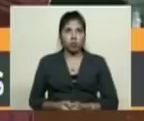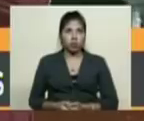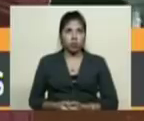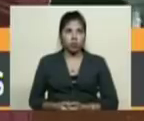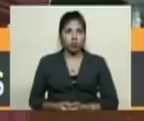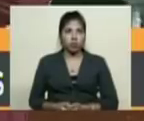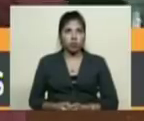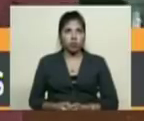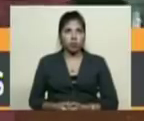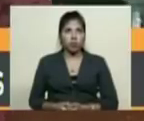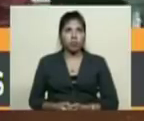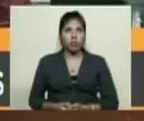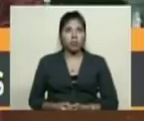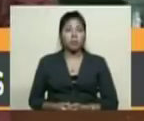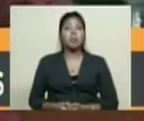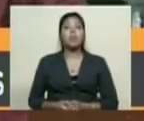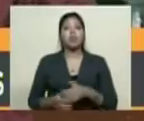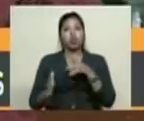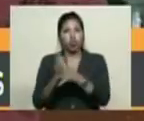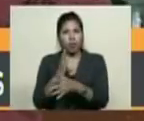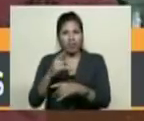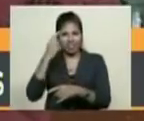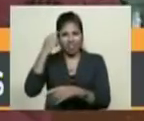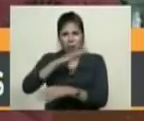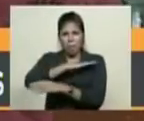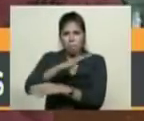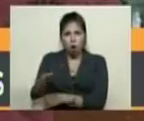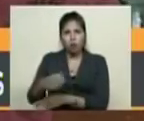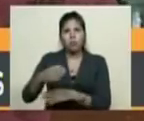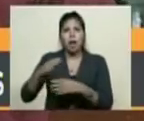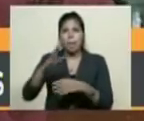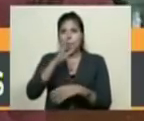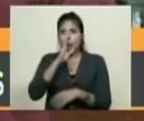la operación Manos de Papel, bueno, ha sido